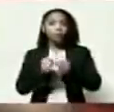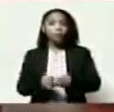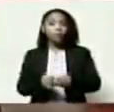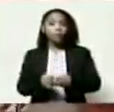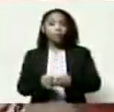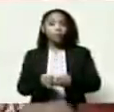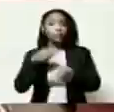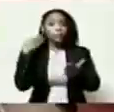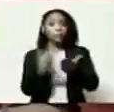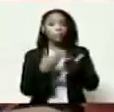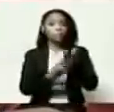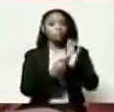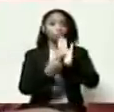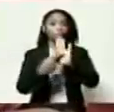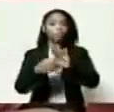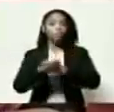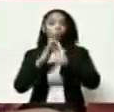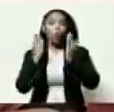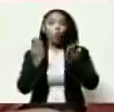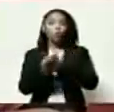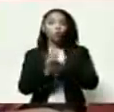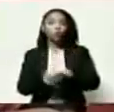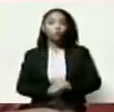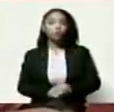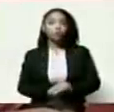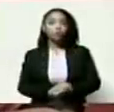en evidencia ante el mundo.